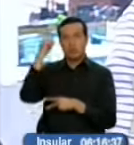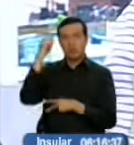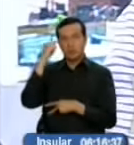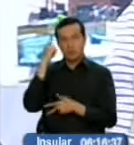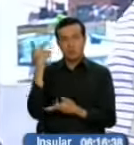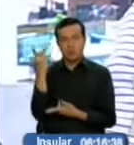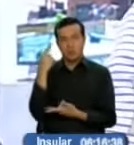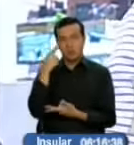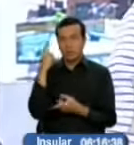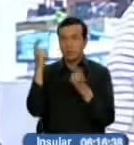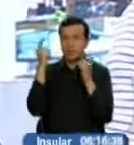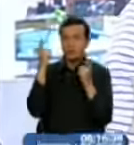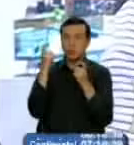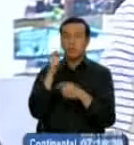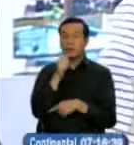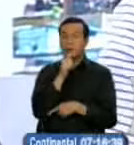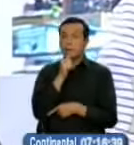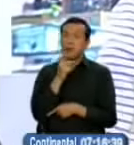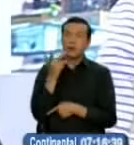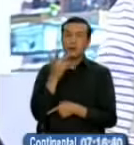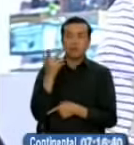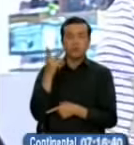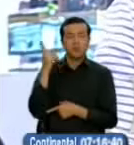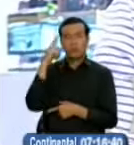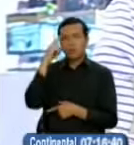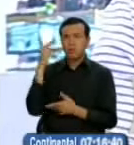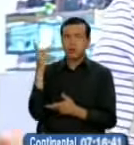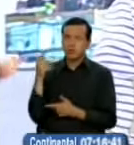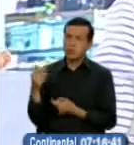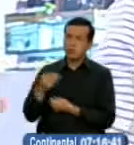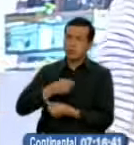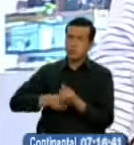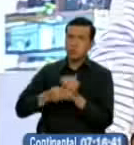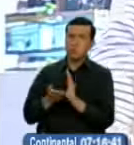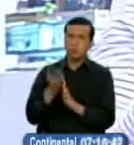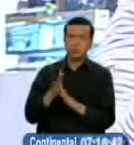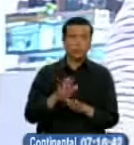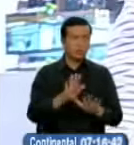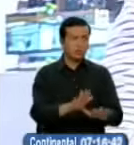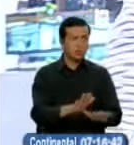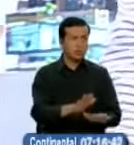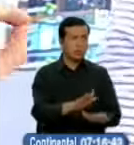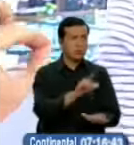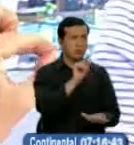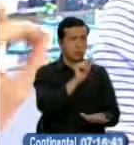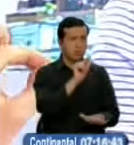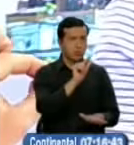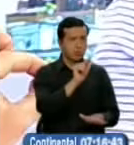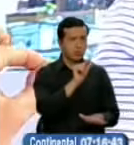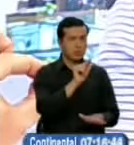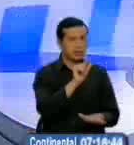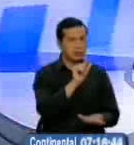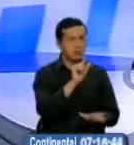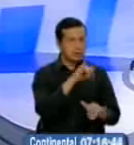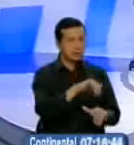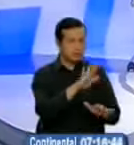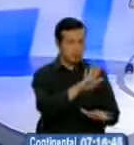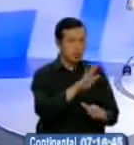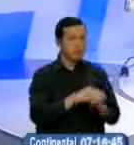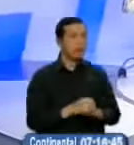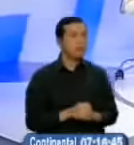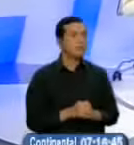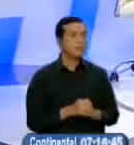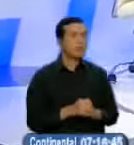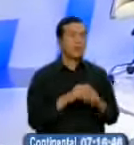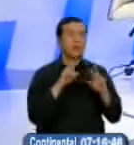no sobreregule el sector privado, un Estado que facilite la inversión y el crecimiento. Te puedo interrumpir, César, en ese momentito para que continúes. Claro. Pero